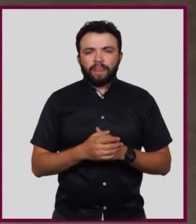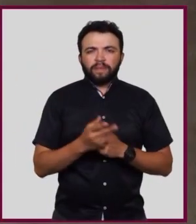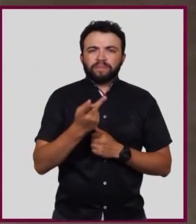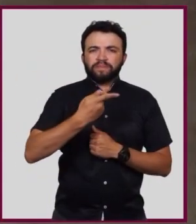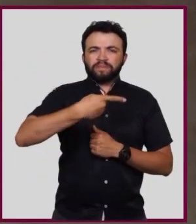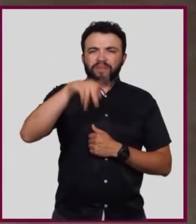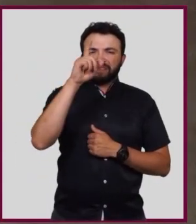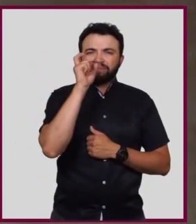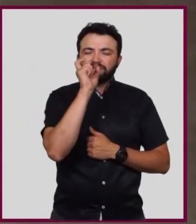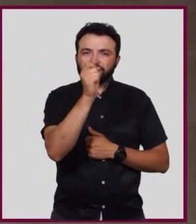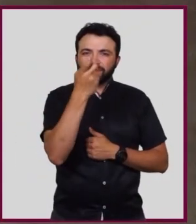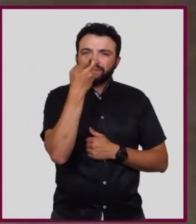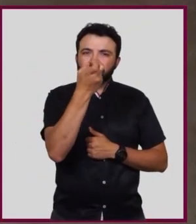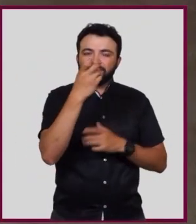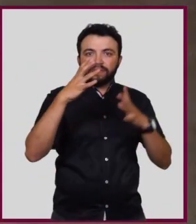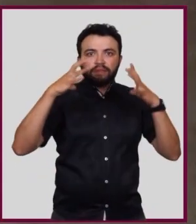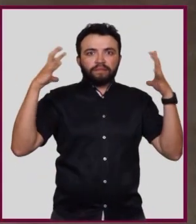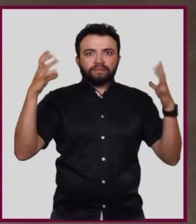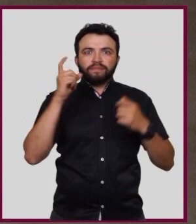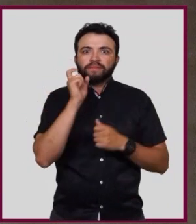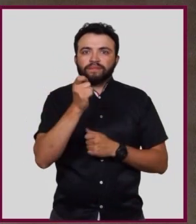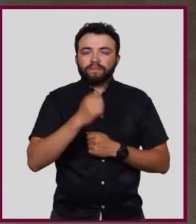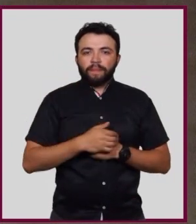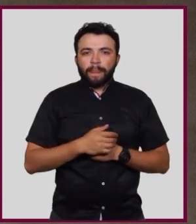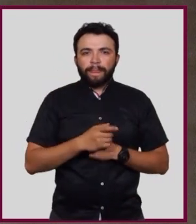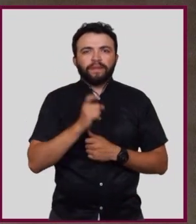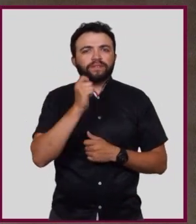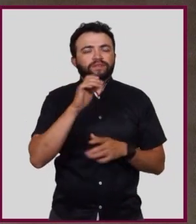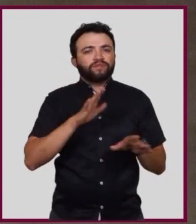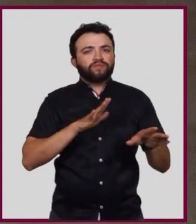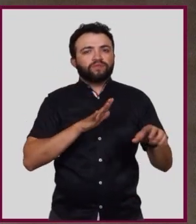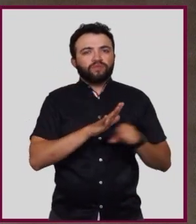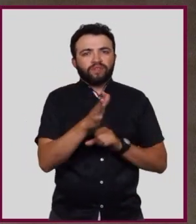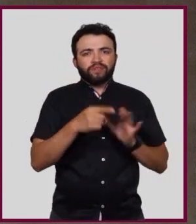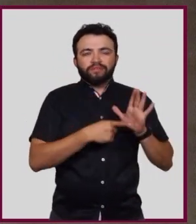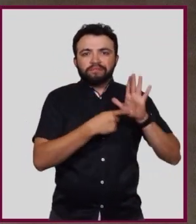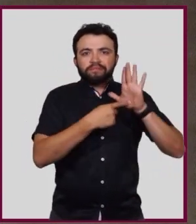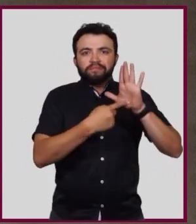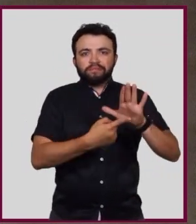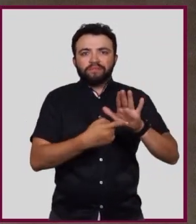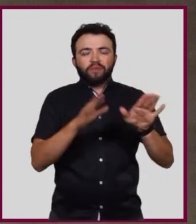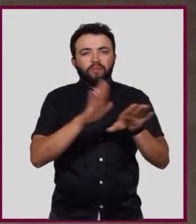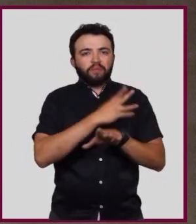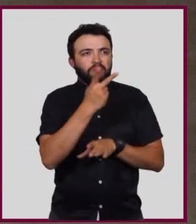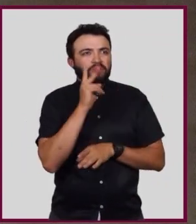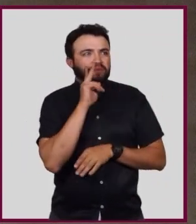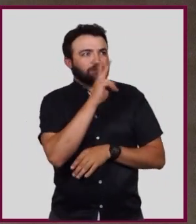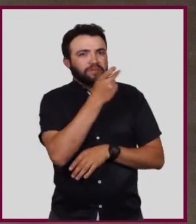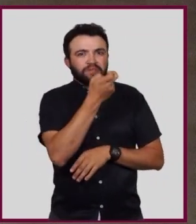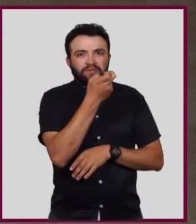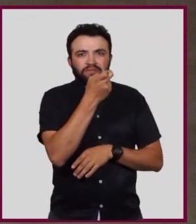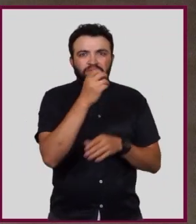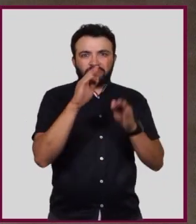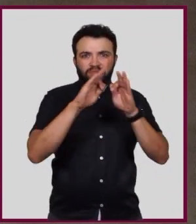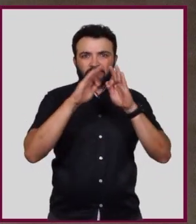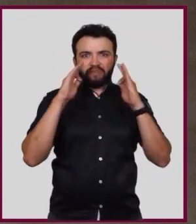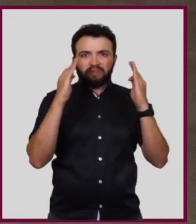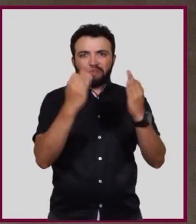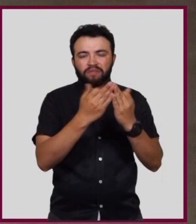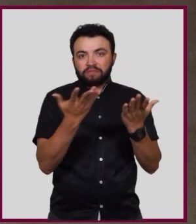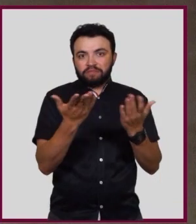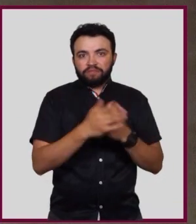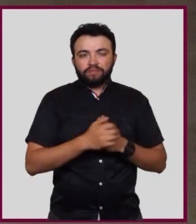¿Pero qué son estas colosales cabezas? ¿Qué representan y por qué tienen esa apariencia? Para no quedarnos con